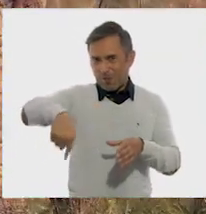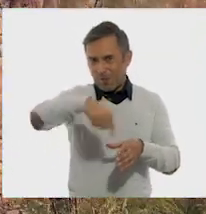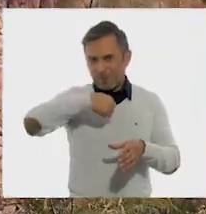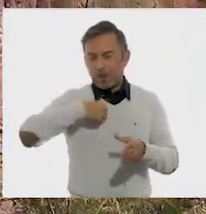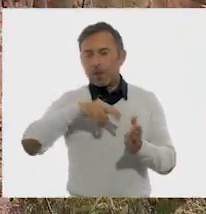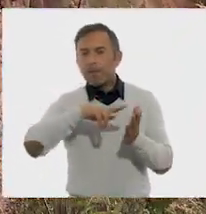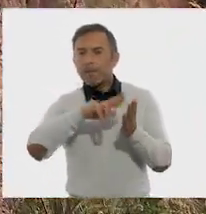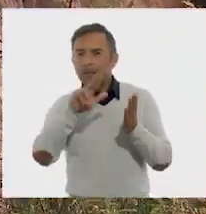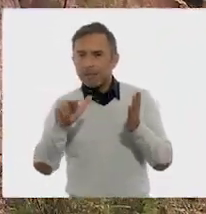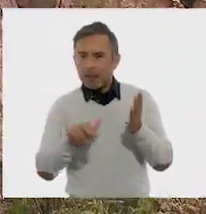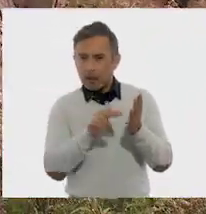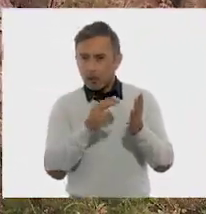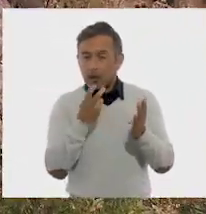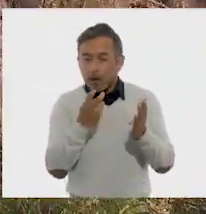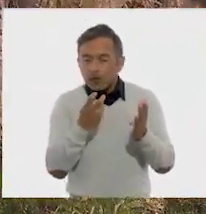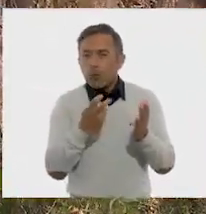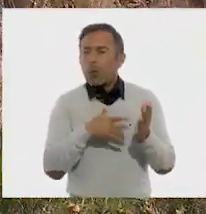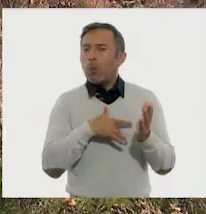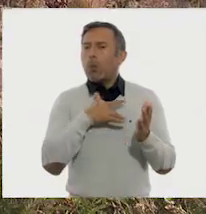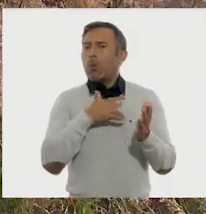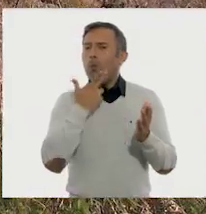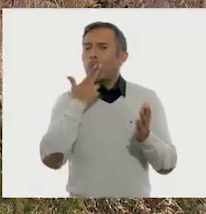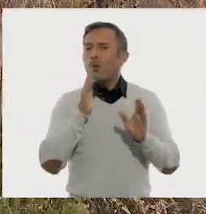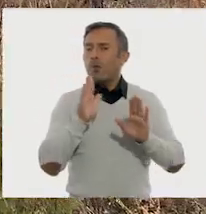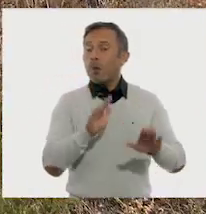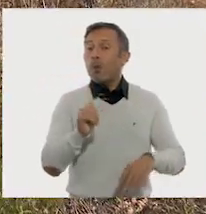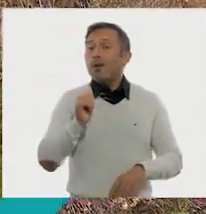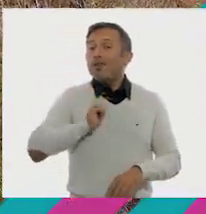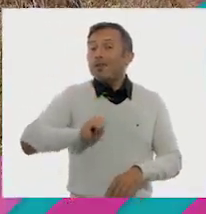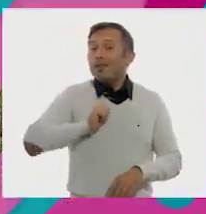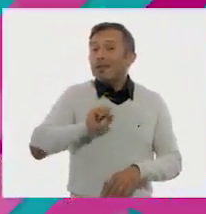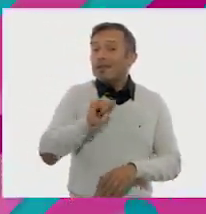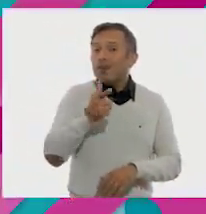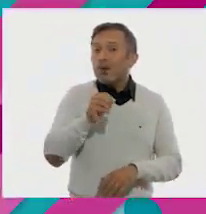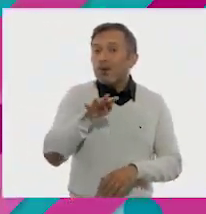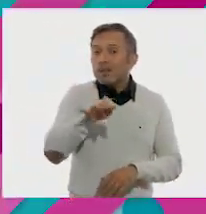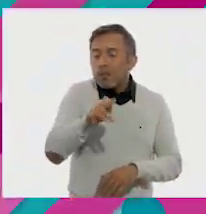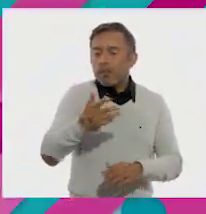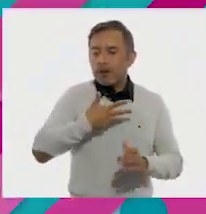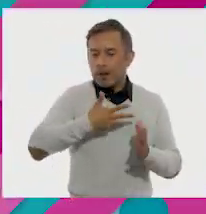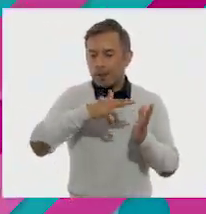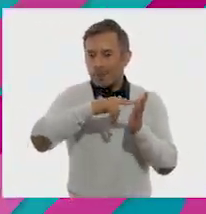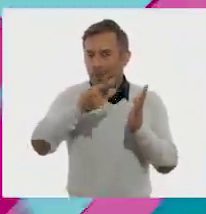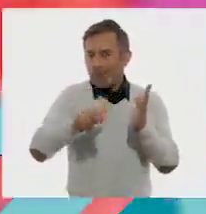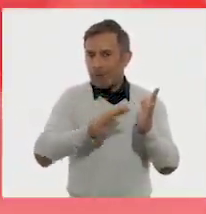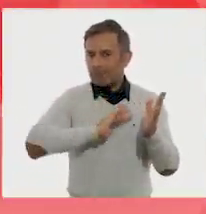importante. Imagínense, tenemos todavía desde el siglo XIX ya la importancia de este sitio.